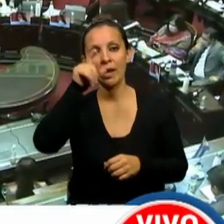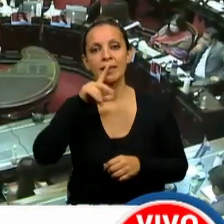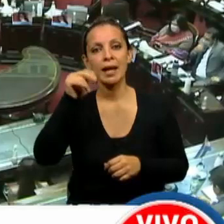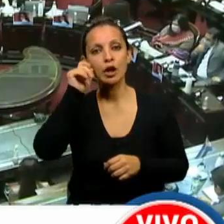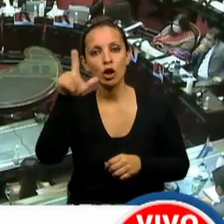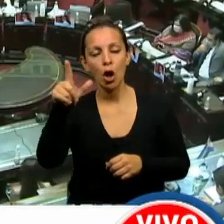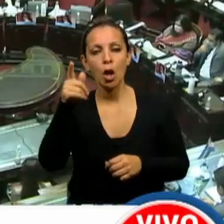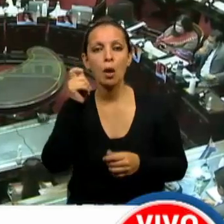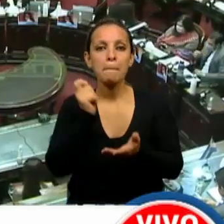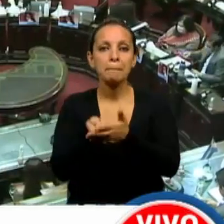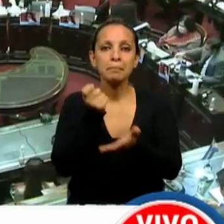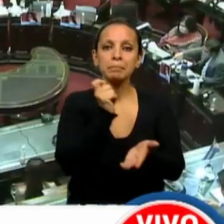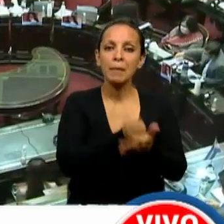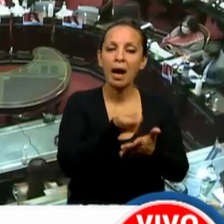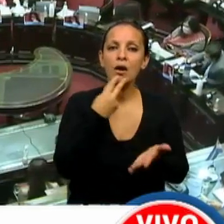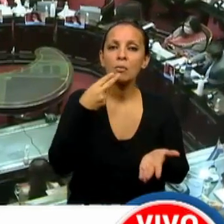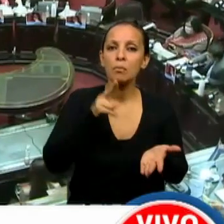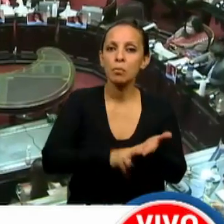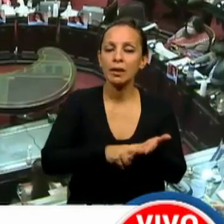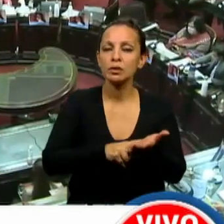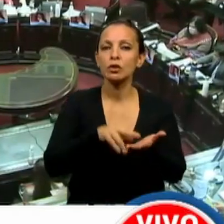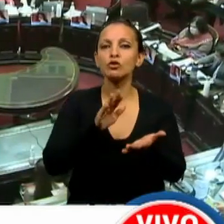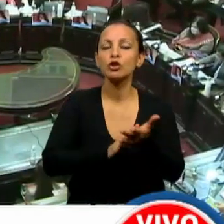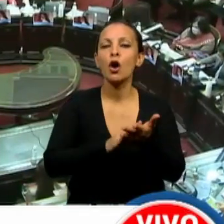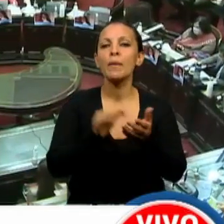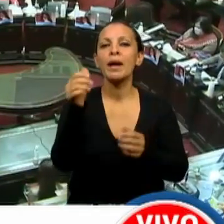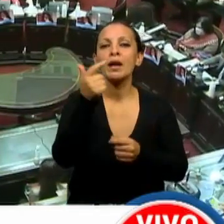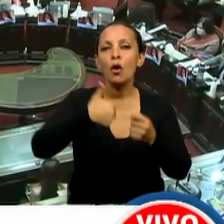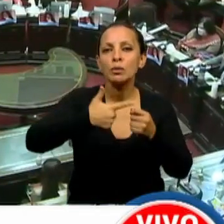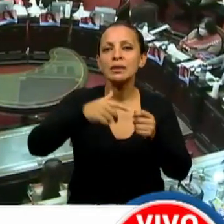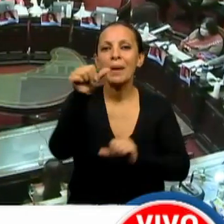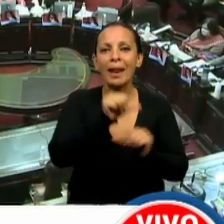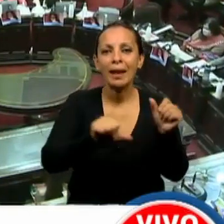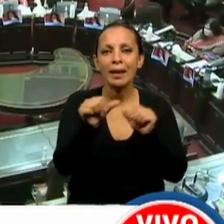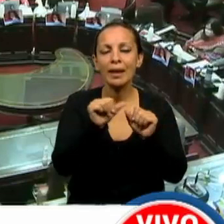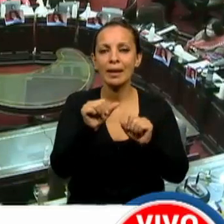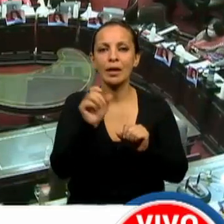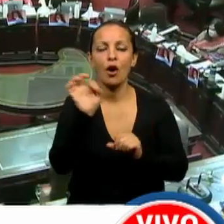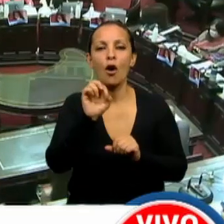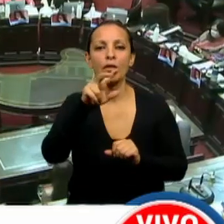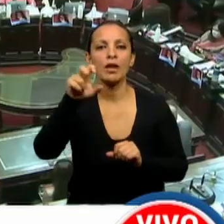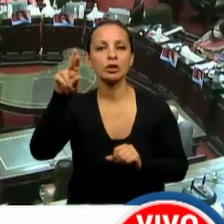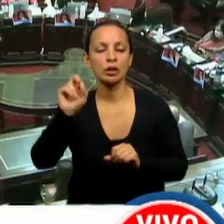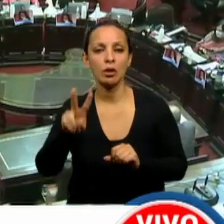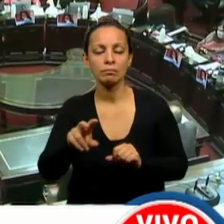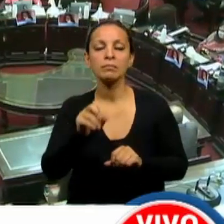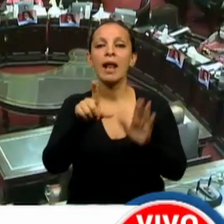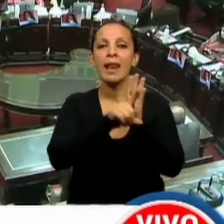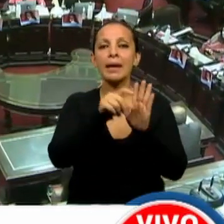de impuestos a los combustibles líquidos y al impuesto al dióxido de carbono establecido en la Ley